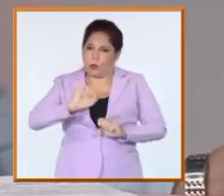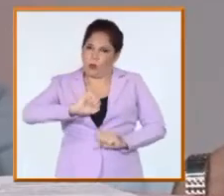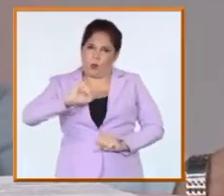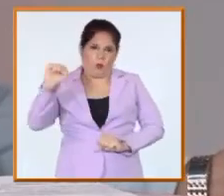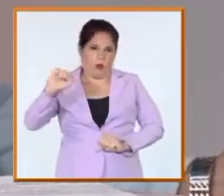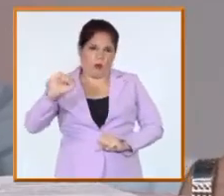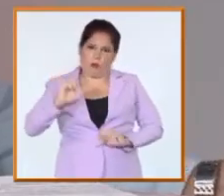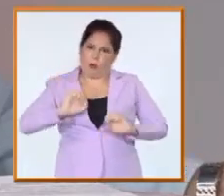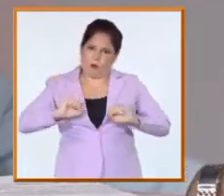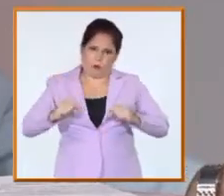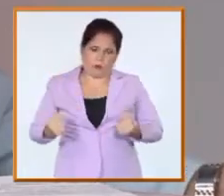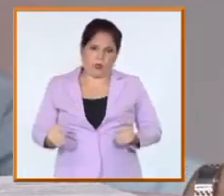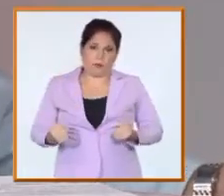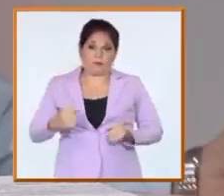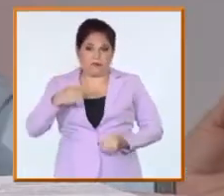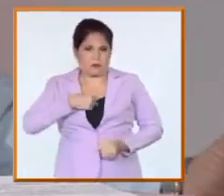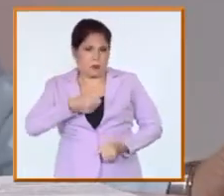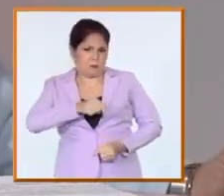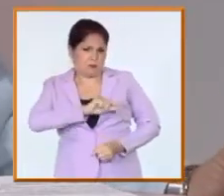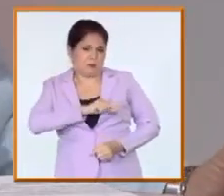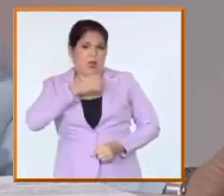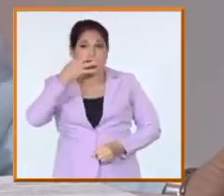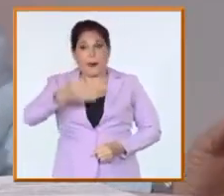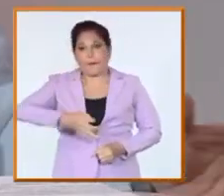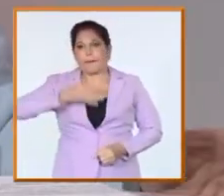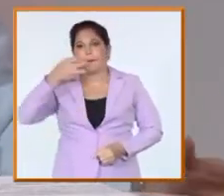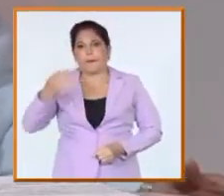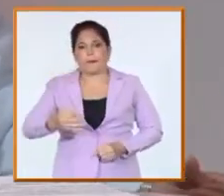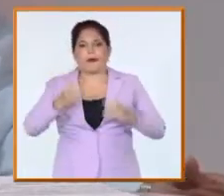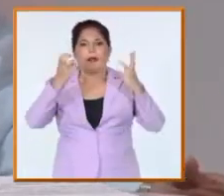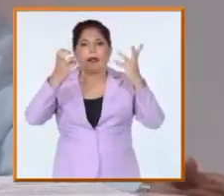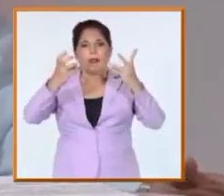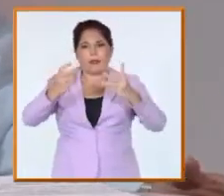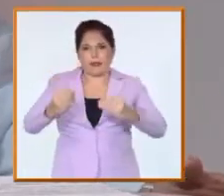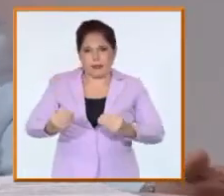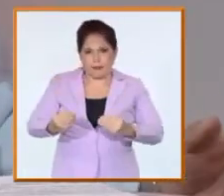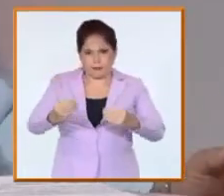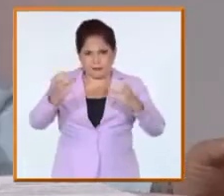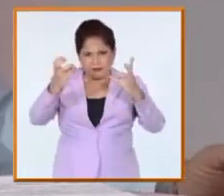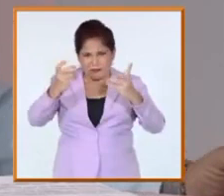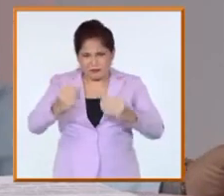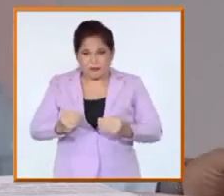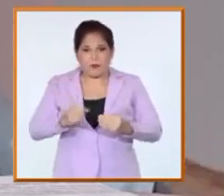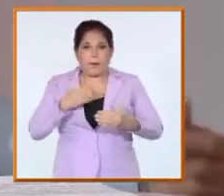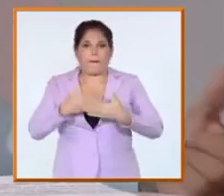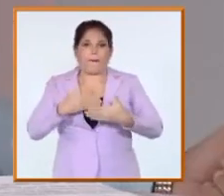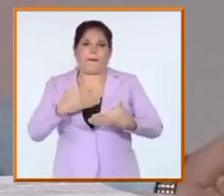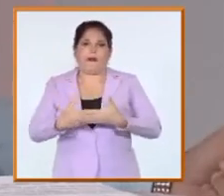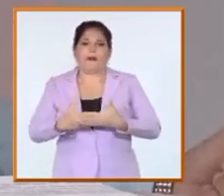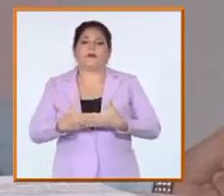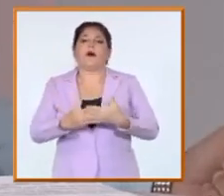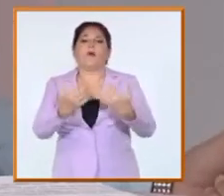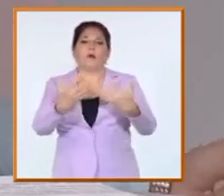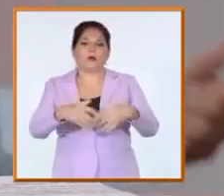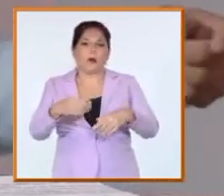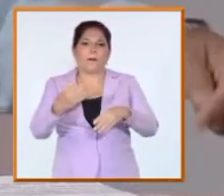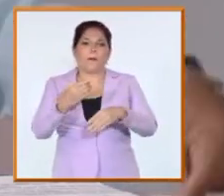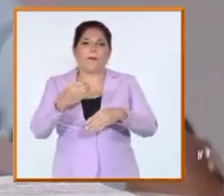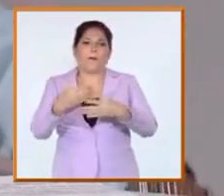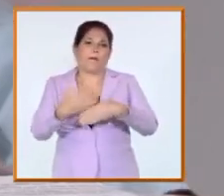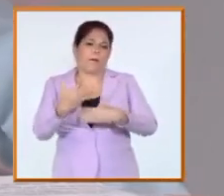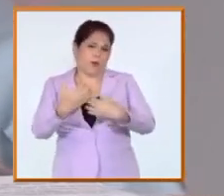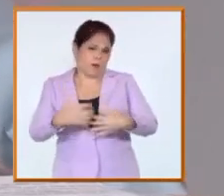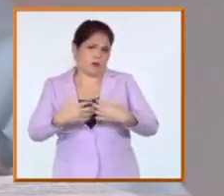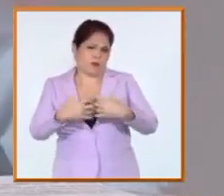por eso ahorita cuando expliqué expliqué la cantidad de mi pyme cooperativa están produciendo materiales de construcción